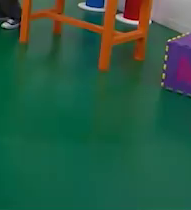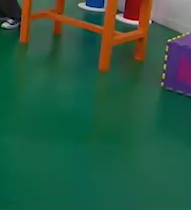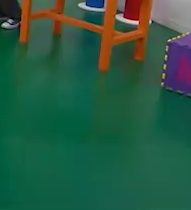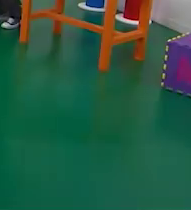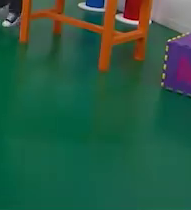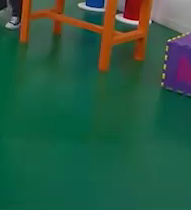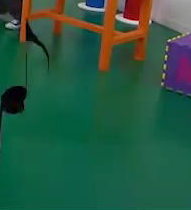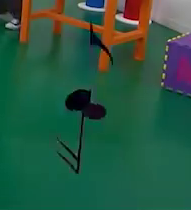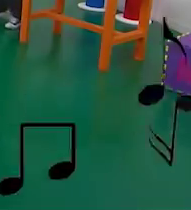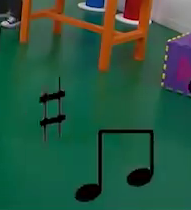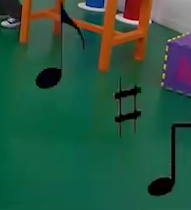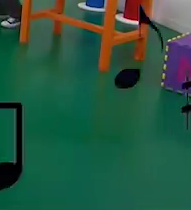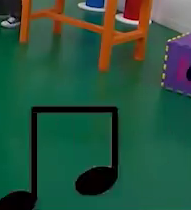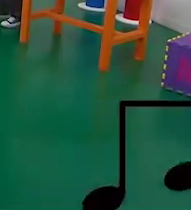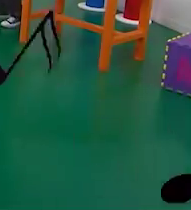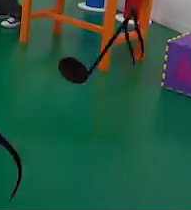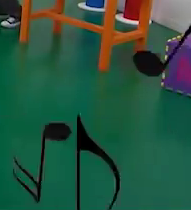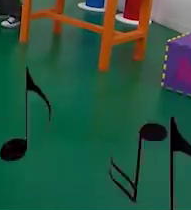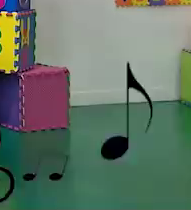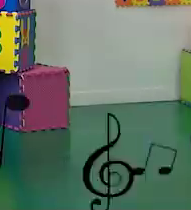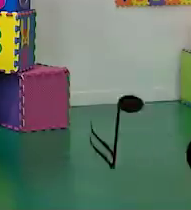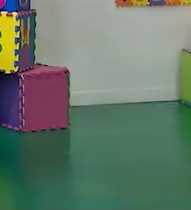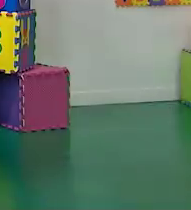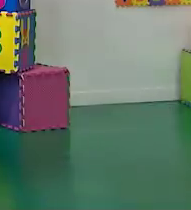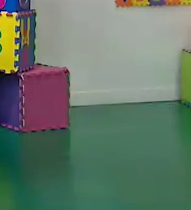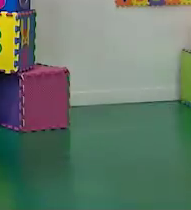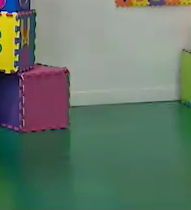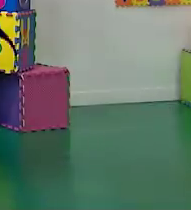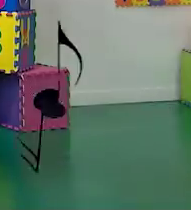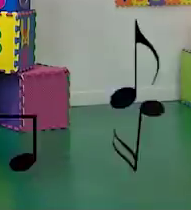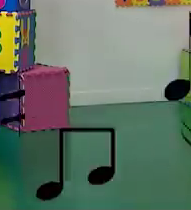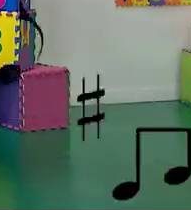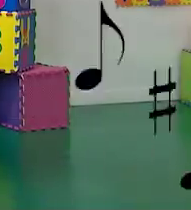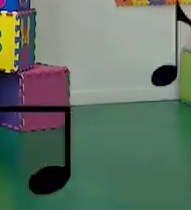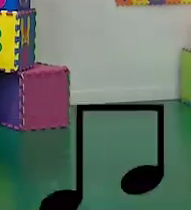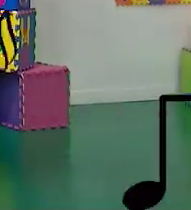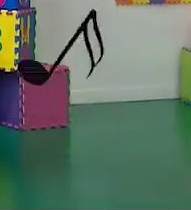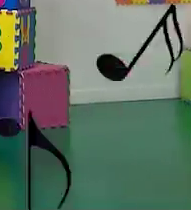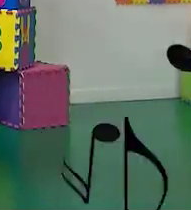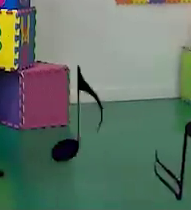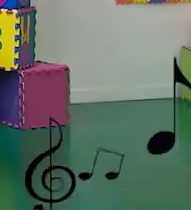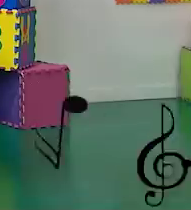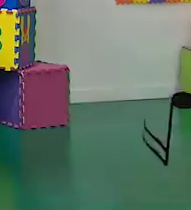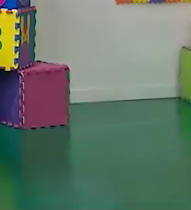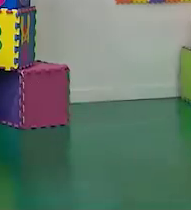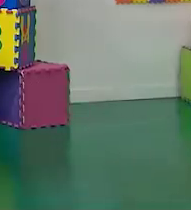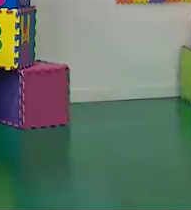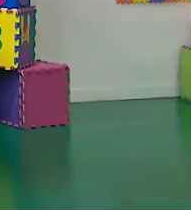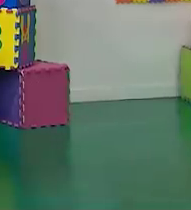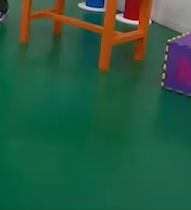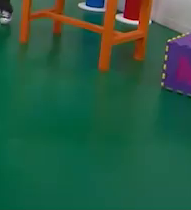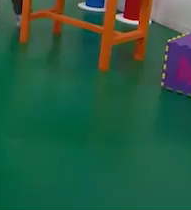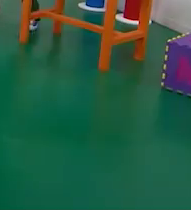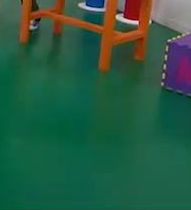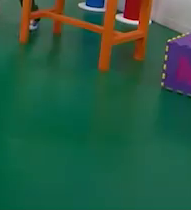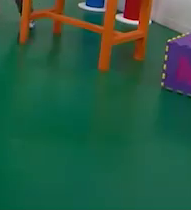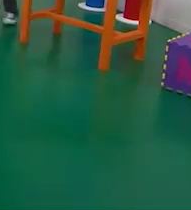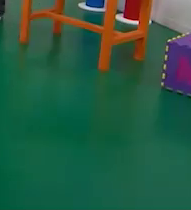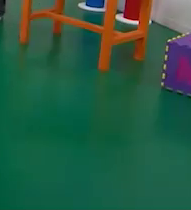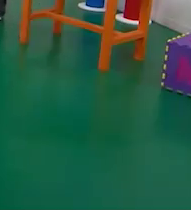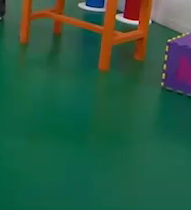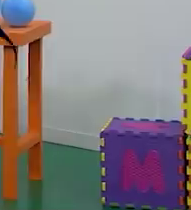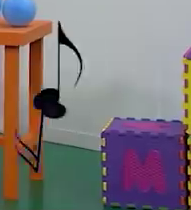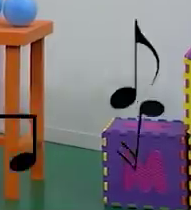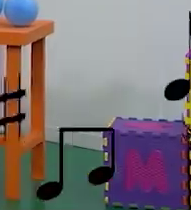Grave, agudo. Con este ritmo vamos a aprender la diferencia entre los dos sonidos, grave